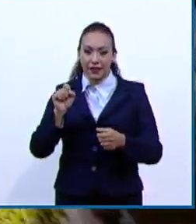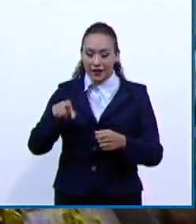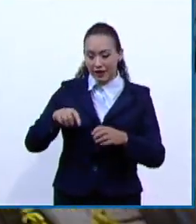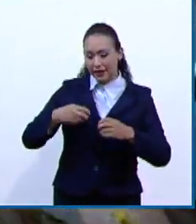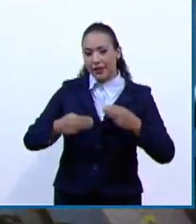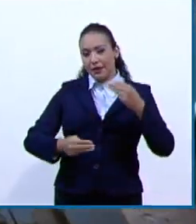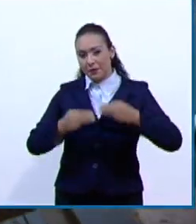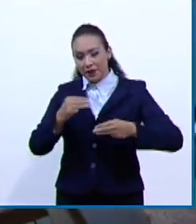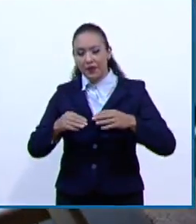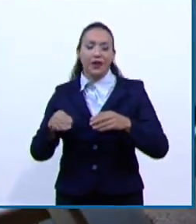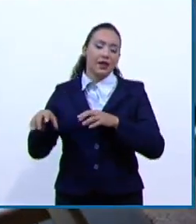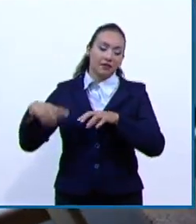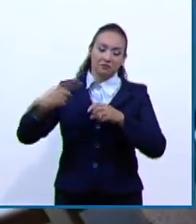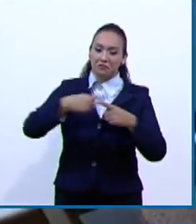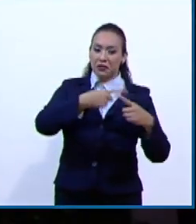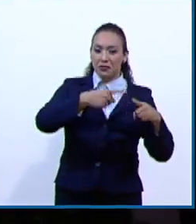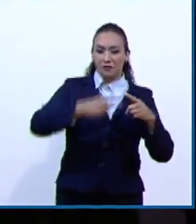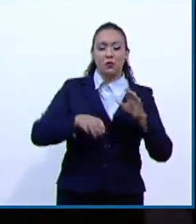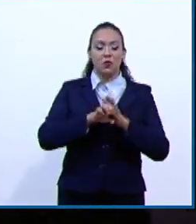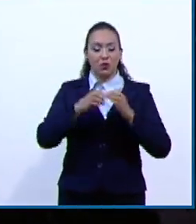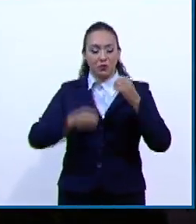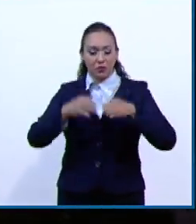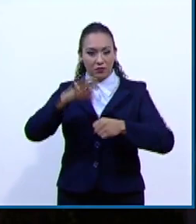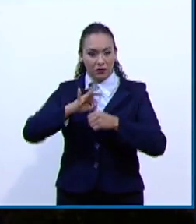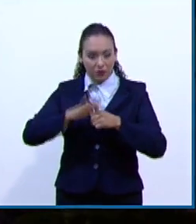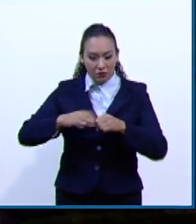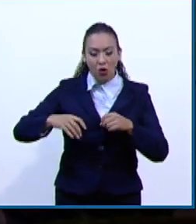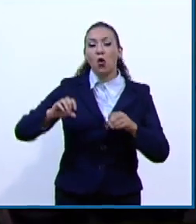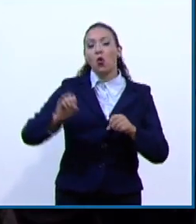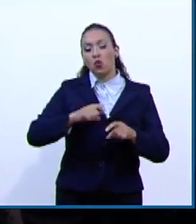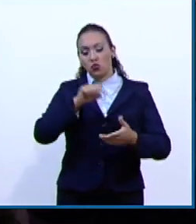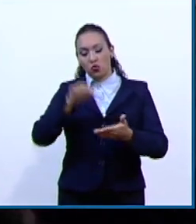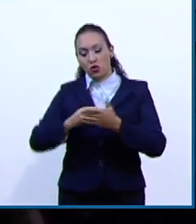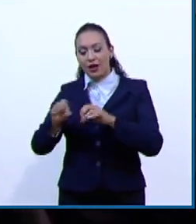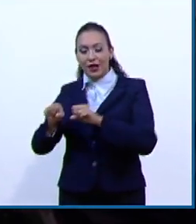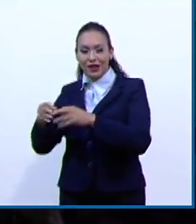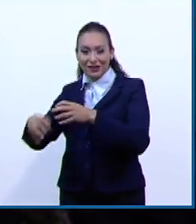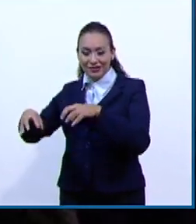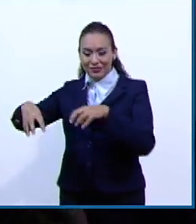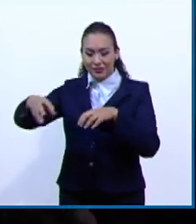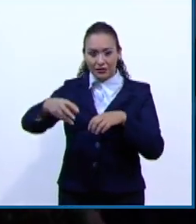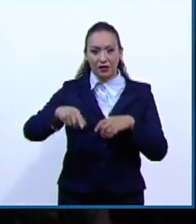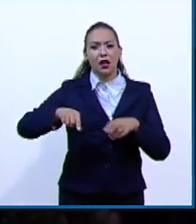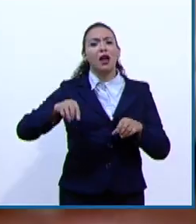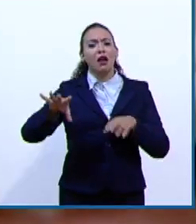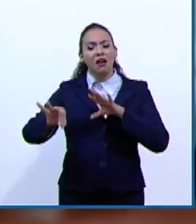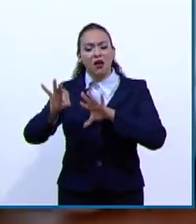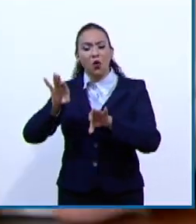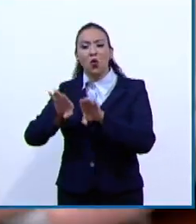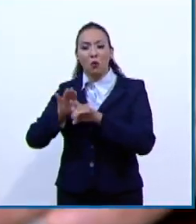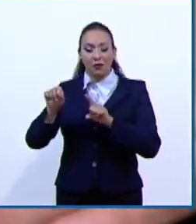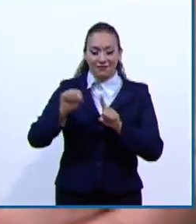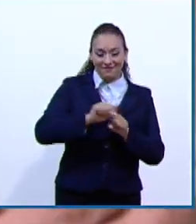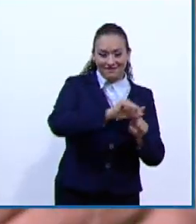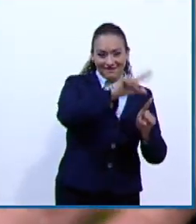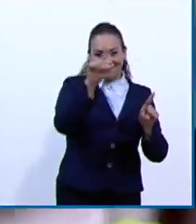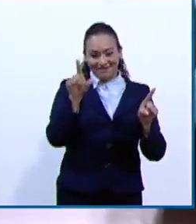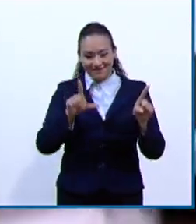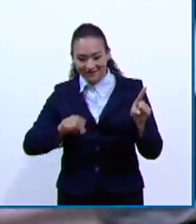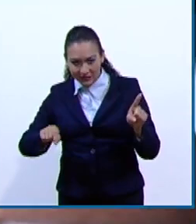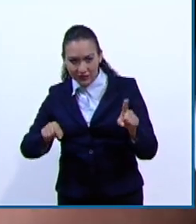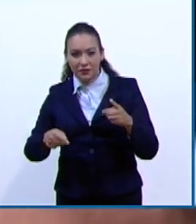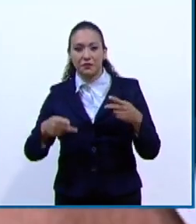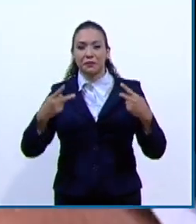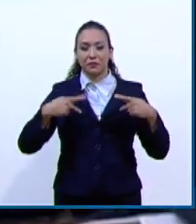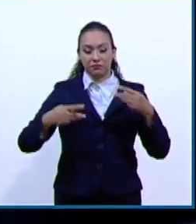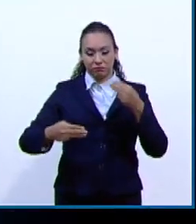del Tribunal Electoral, la elección será nacional. En el caso de los magistrados de las salas regionales, dependiendo de la